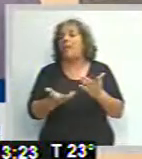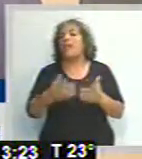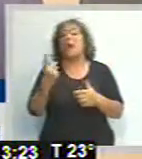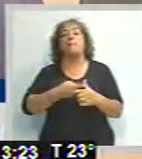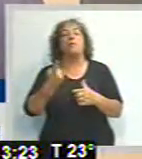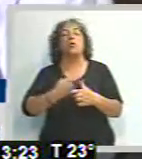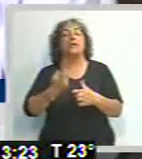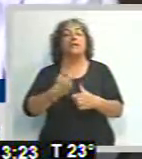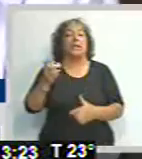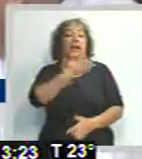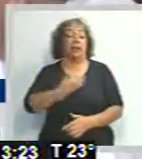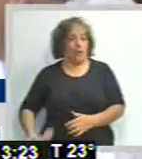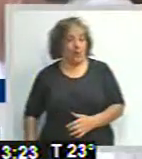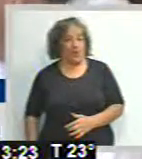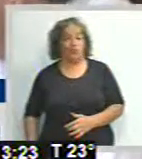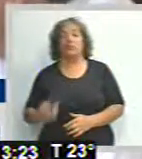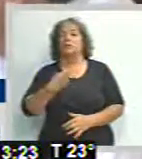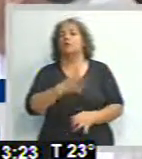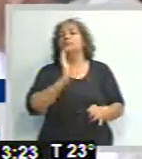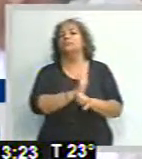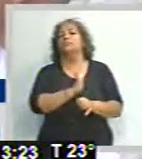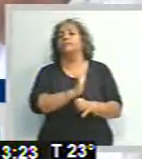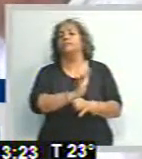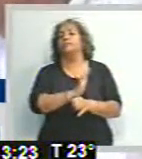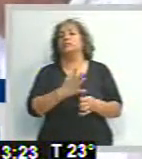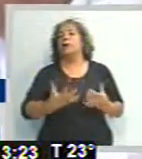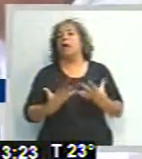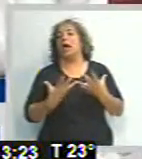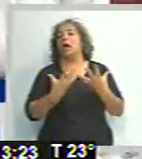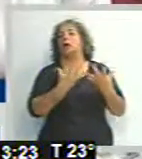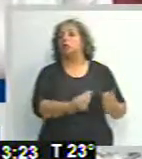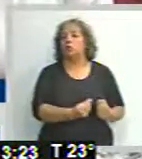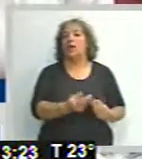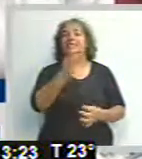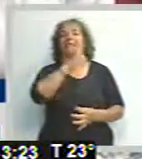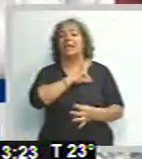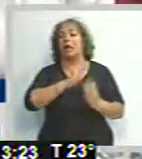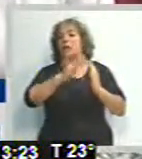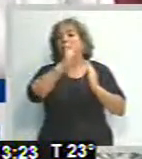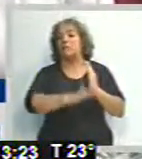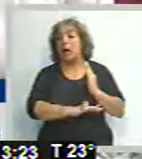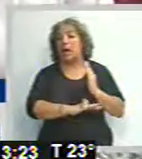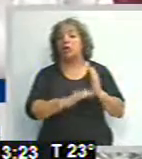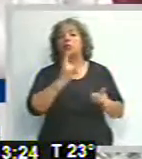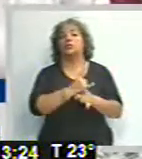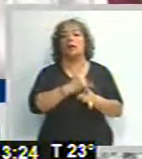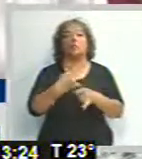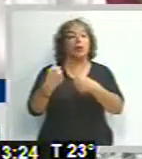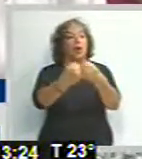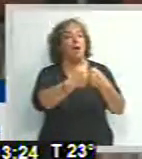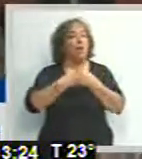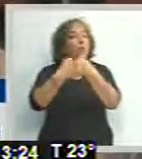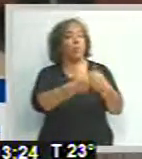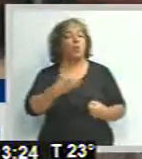política salarial del gobierno, es decir, sostener, digamos, salarios a la baja, cada vez que hacen un acuerdo, incluso